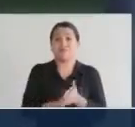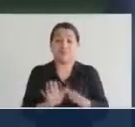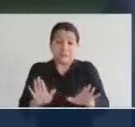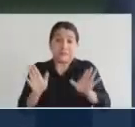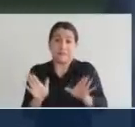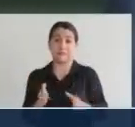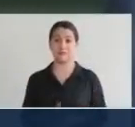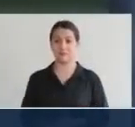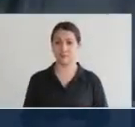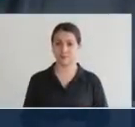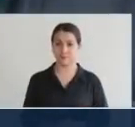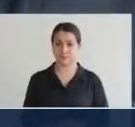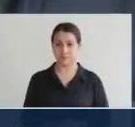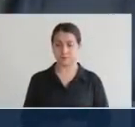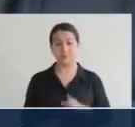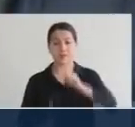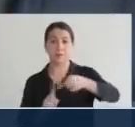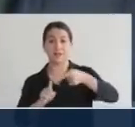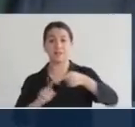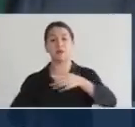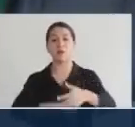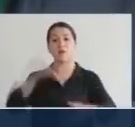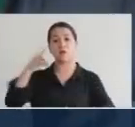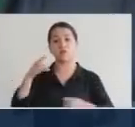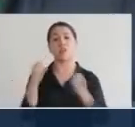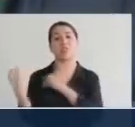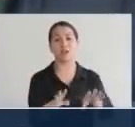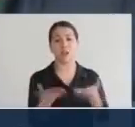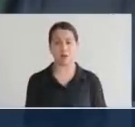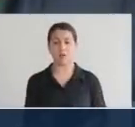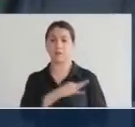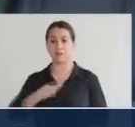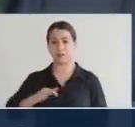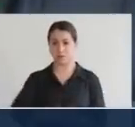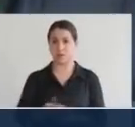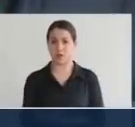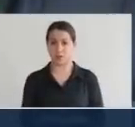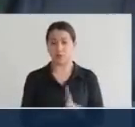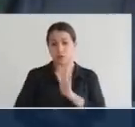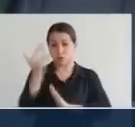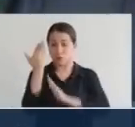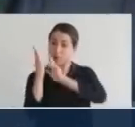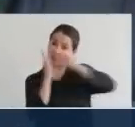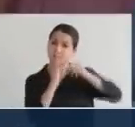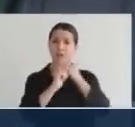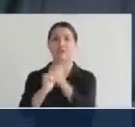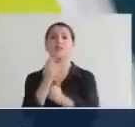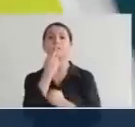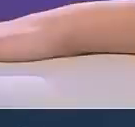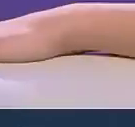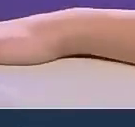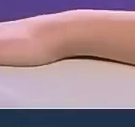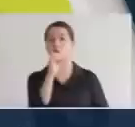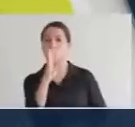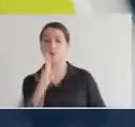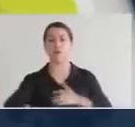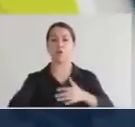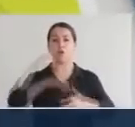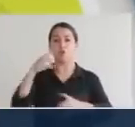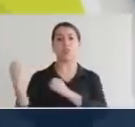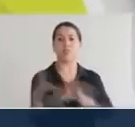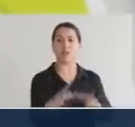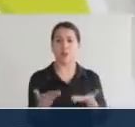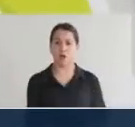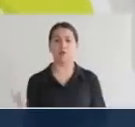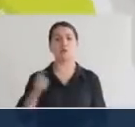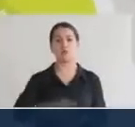nomás llegamos. Participa en el concurso Déjalo Ahora del Ministerio de Salud. Es la misma. Según lo que yo